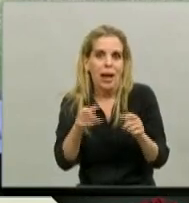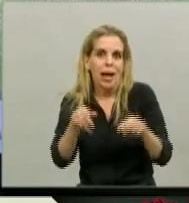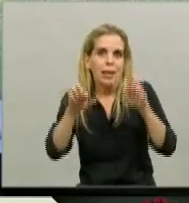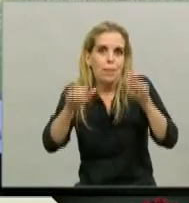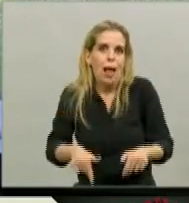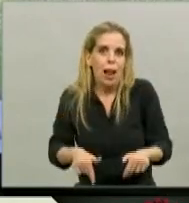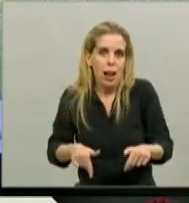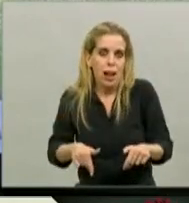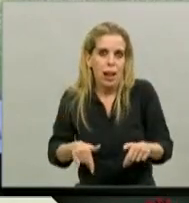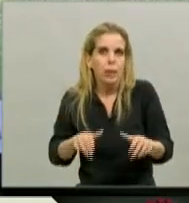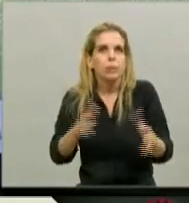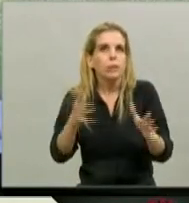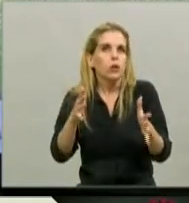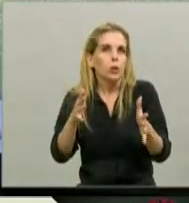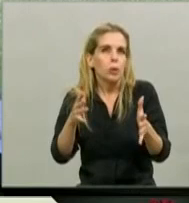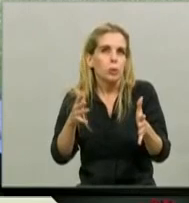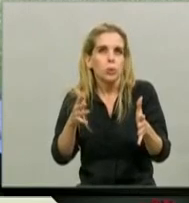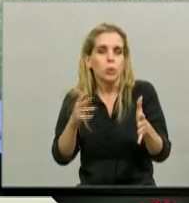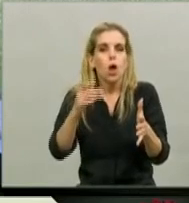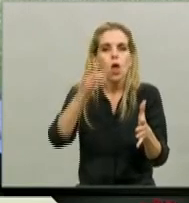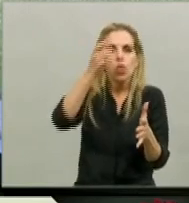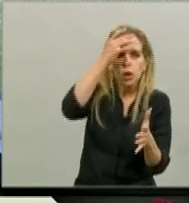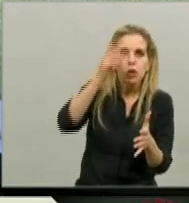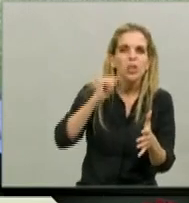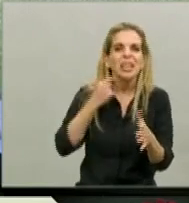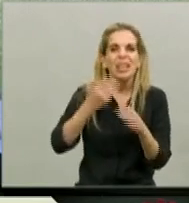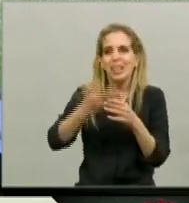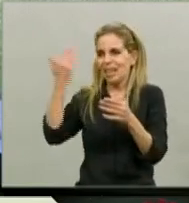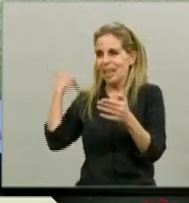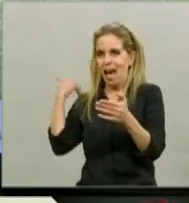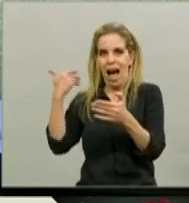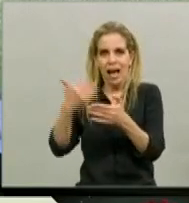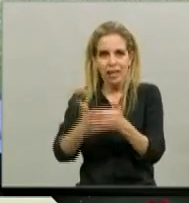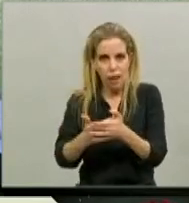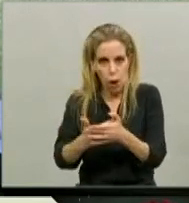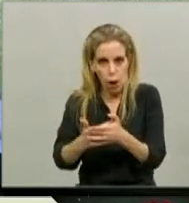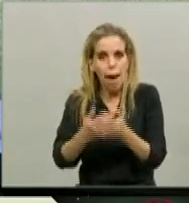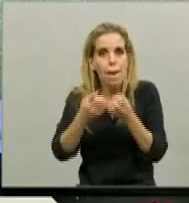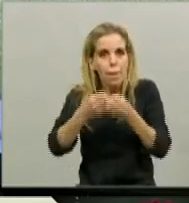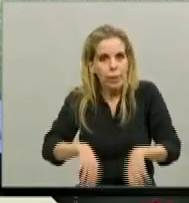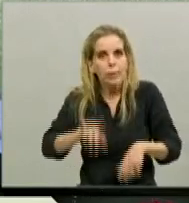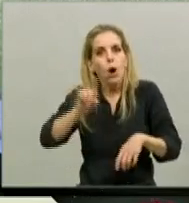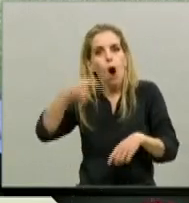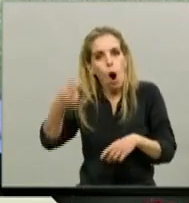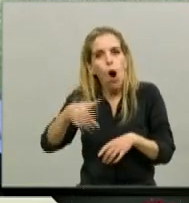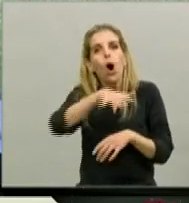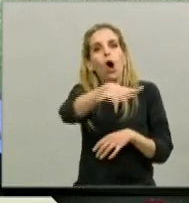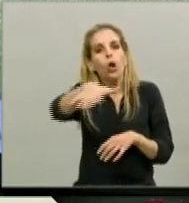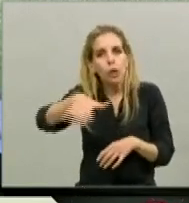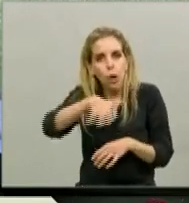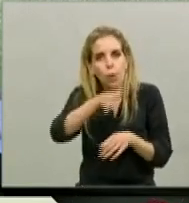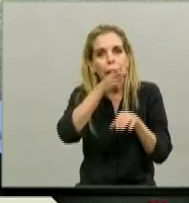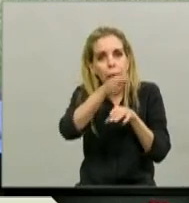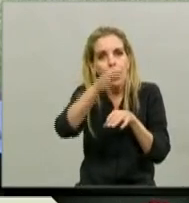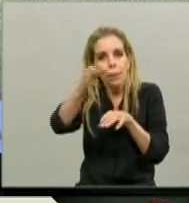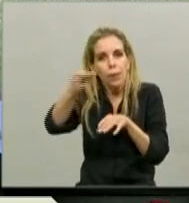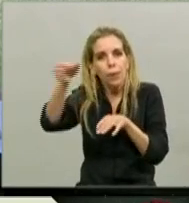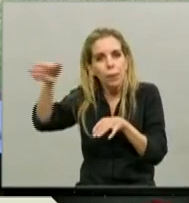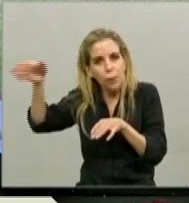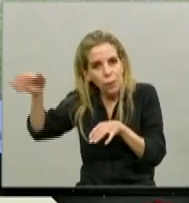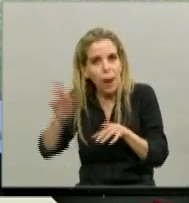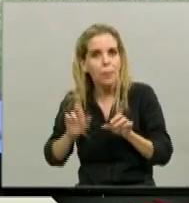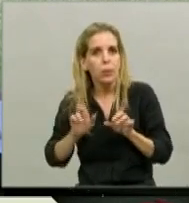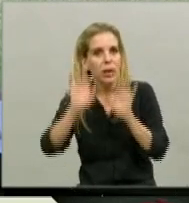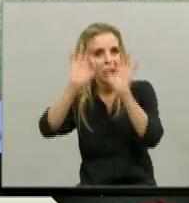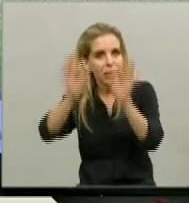hace 12, 13 días, empezamos a hacerlo en los barrios de la ciudad, empezando por aquellos que tenían